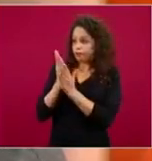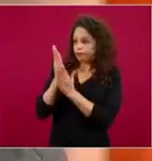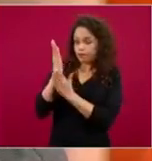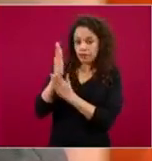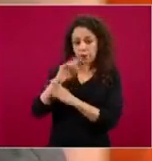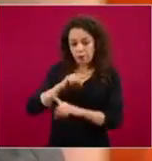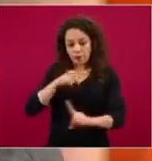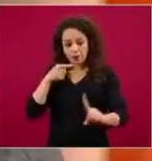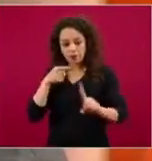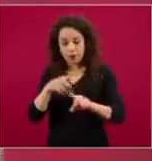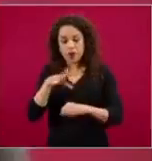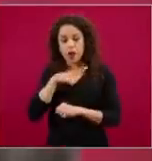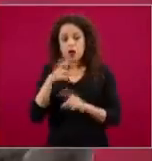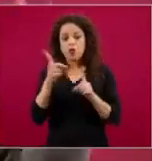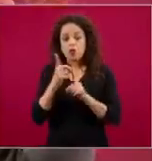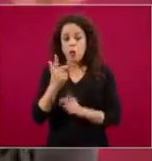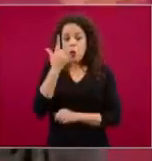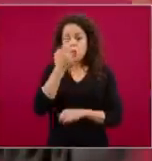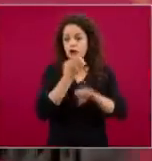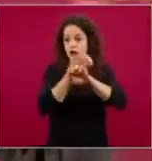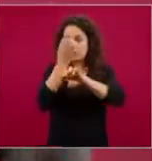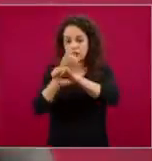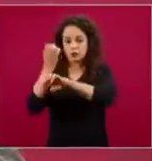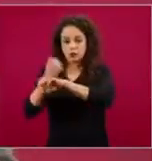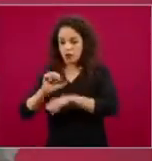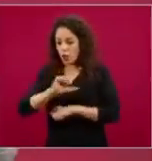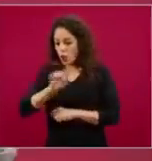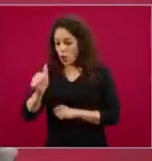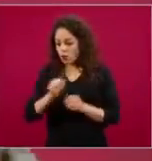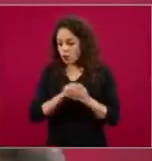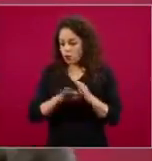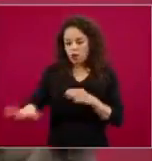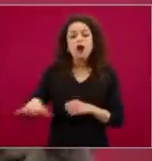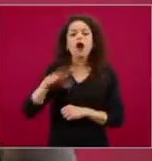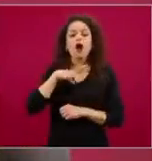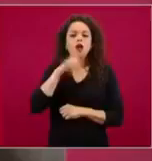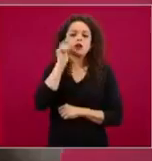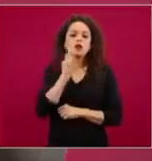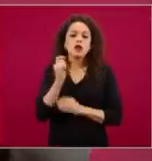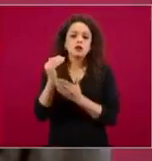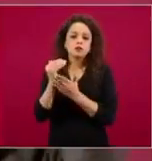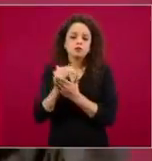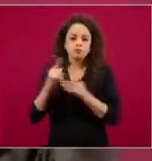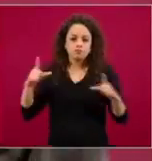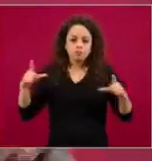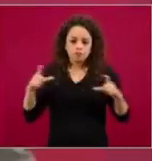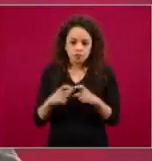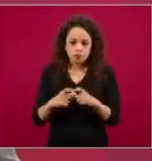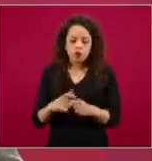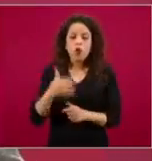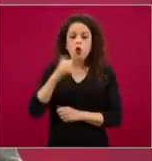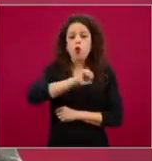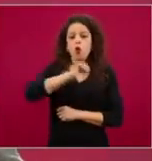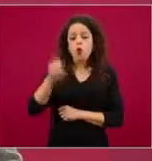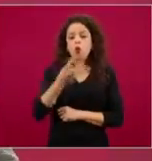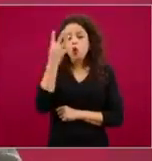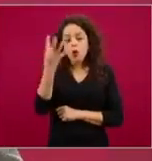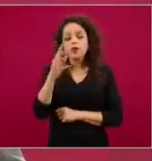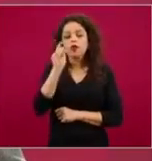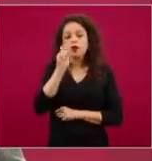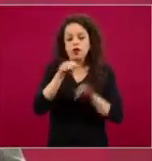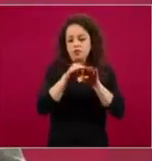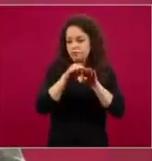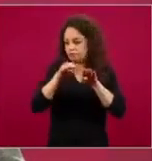entidades federativas, el resto tiene una fase de descenso o 4 entidades tienen una fase de meseta. Hoy se agregó